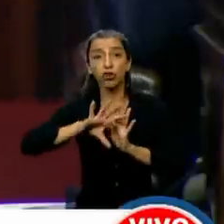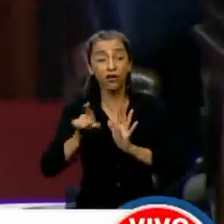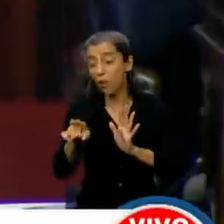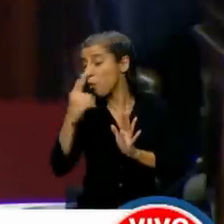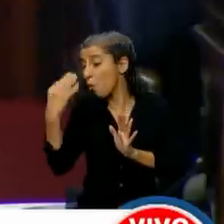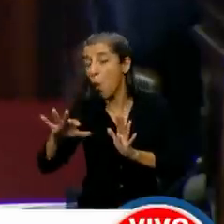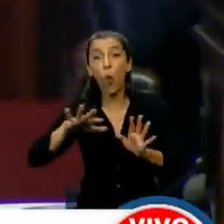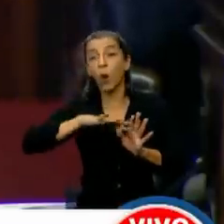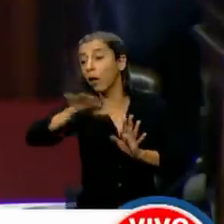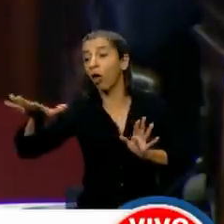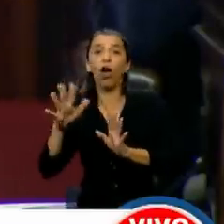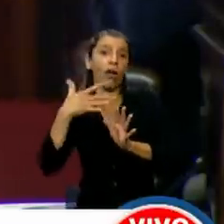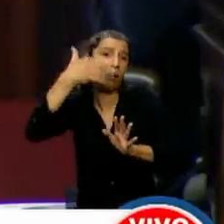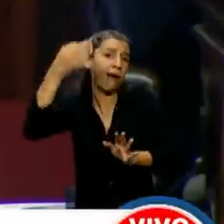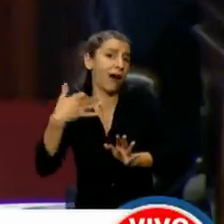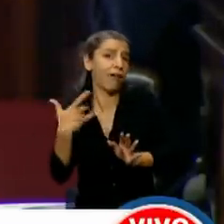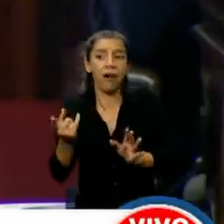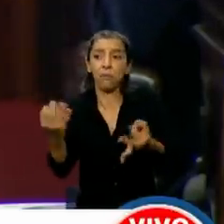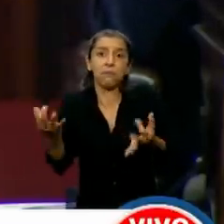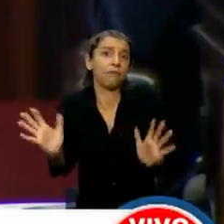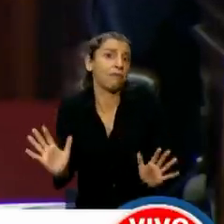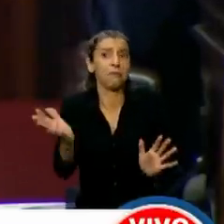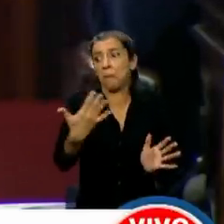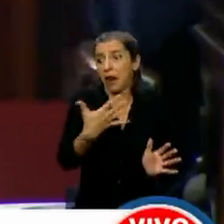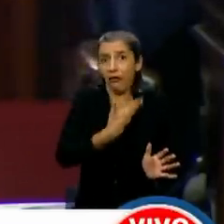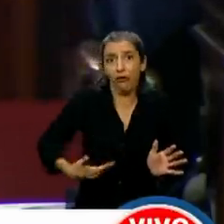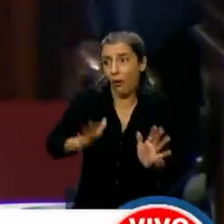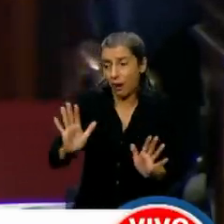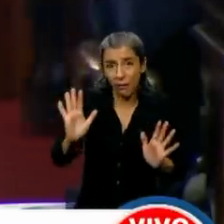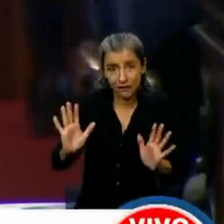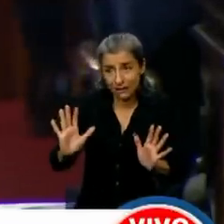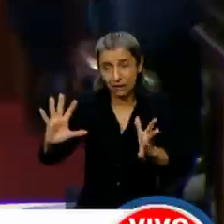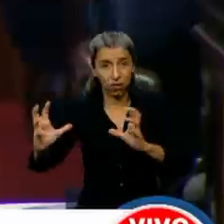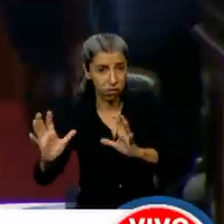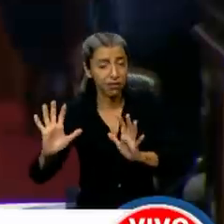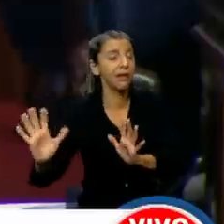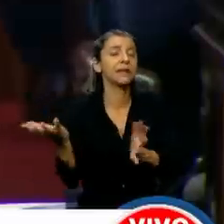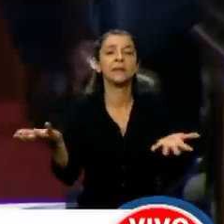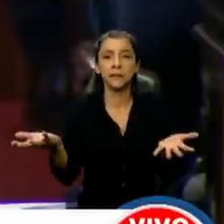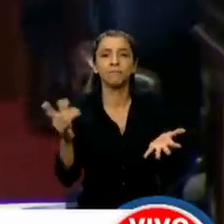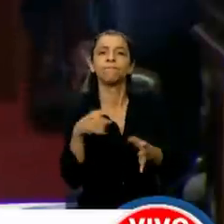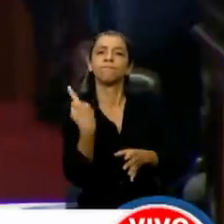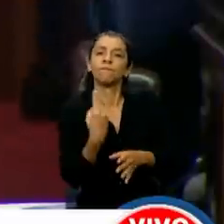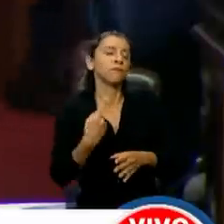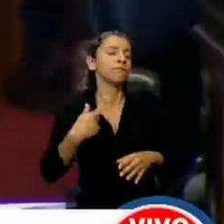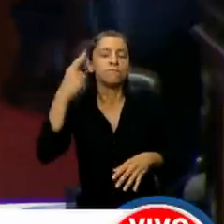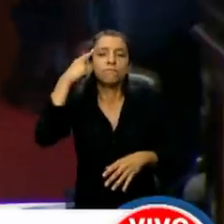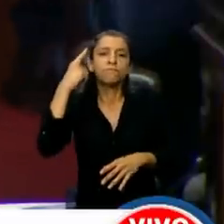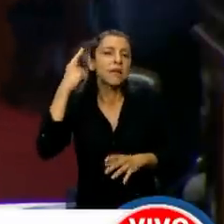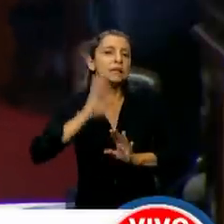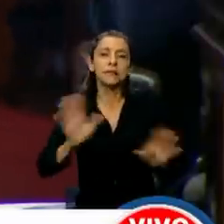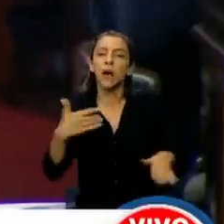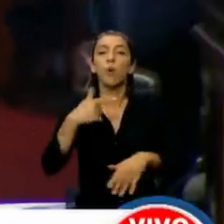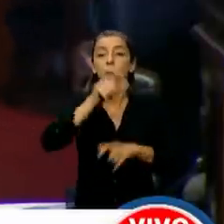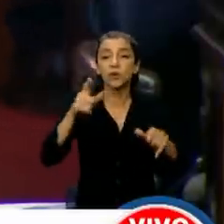mantiene en condiciones por lo tanto no puedo más que rechazar lo que cualquier argentino que no vive ni cree en la